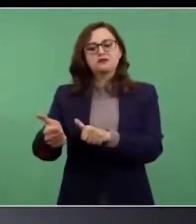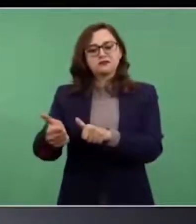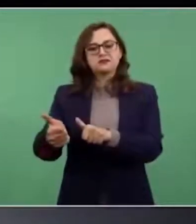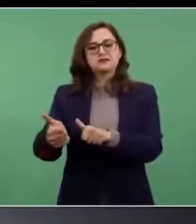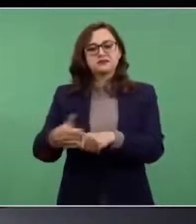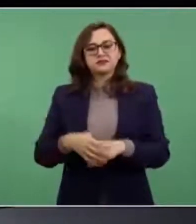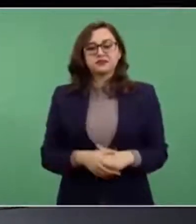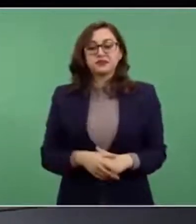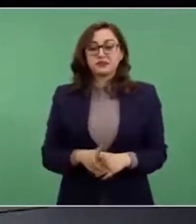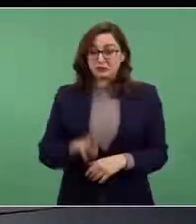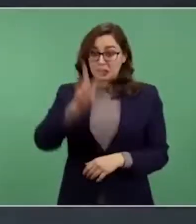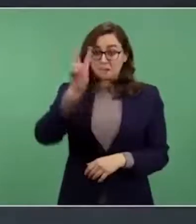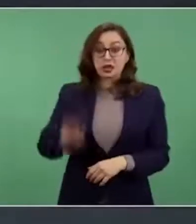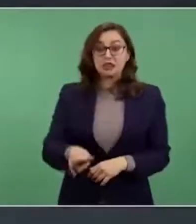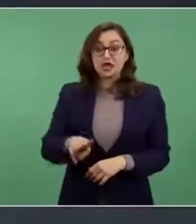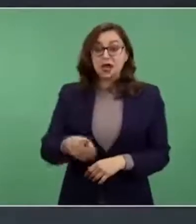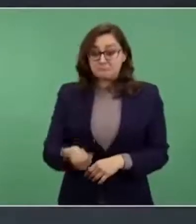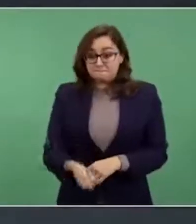Es sembrar,